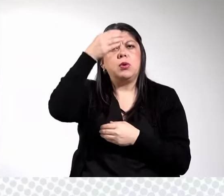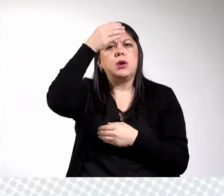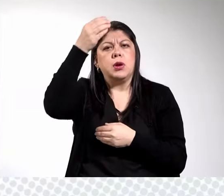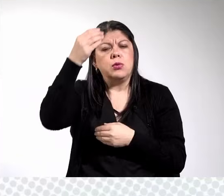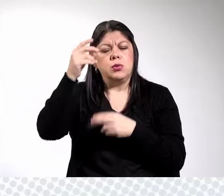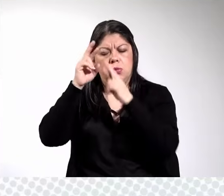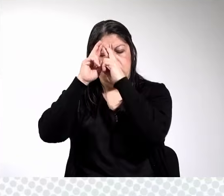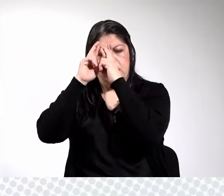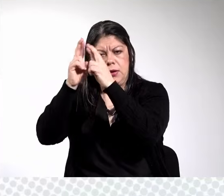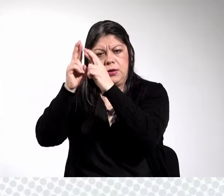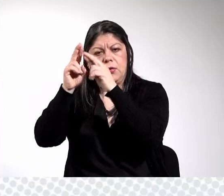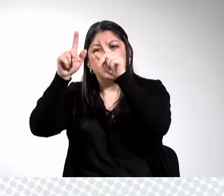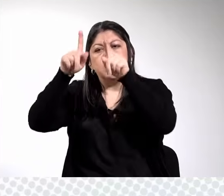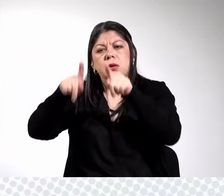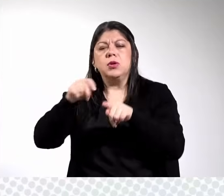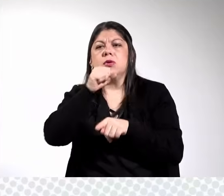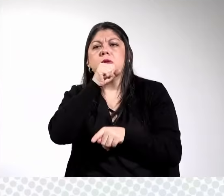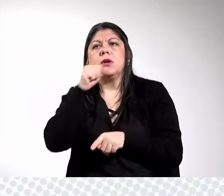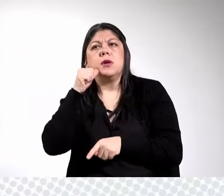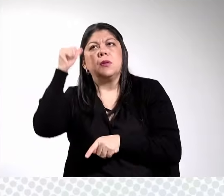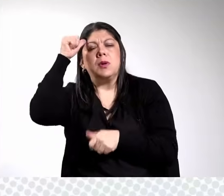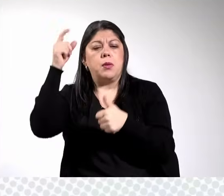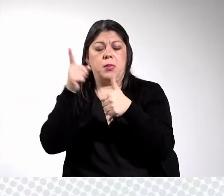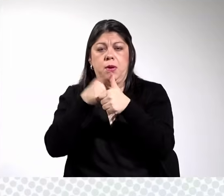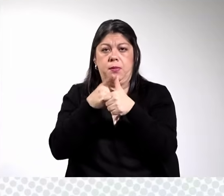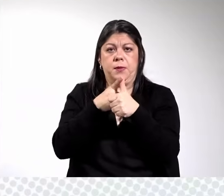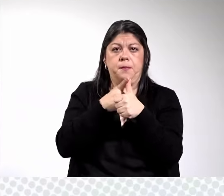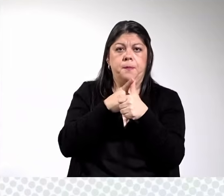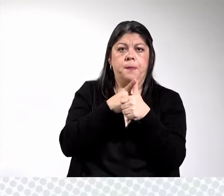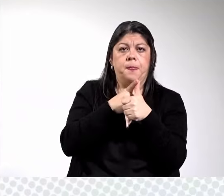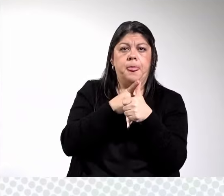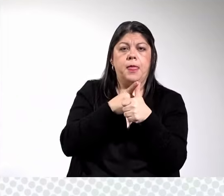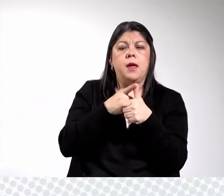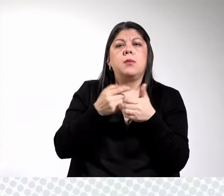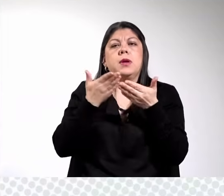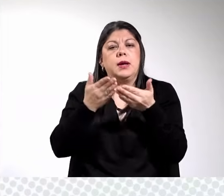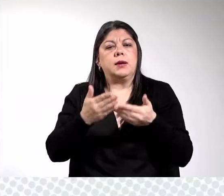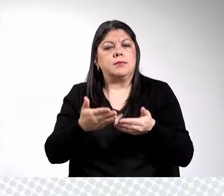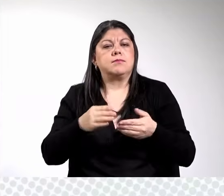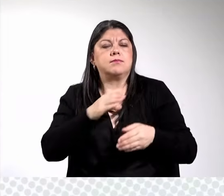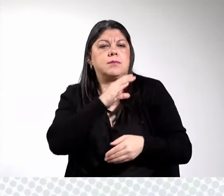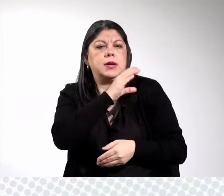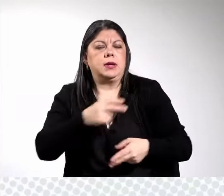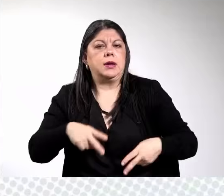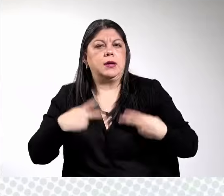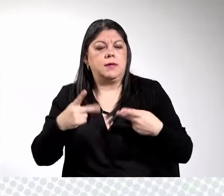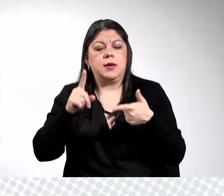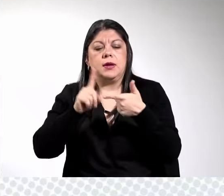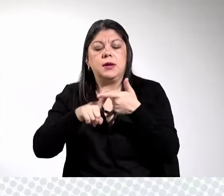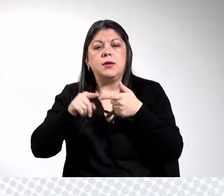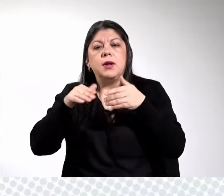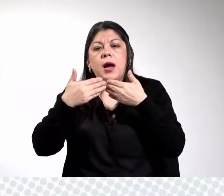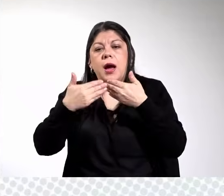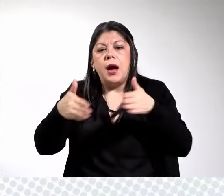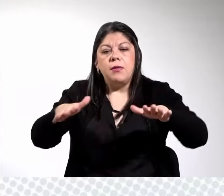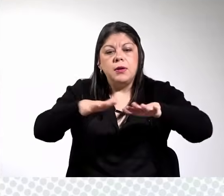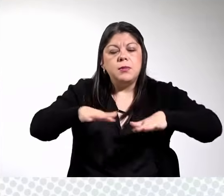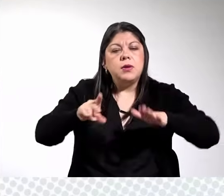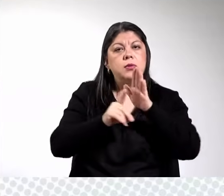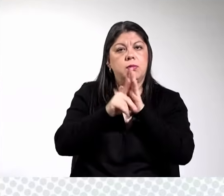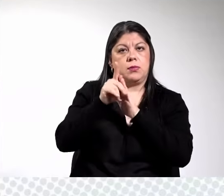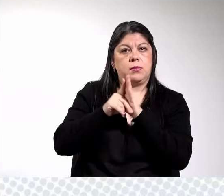de respeto al adulto mayor. Es lo primero. Lo segundo, porque eso también le da calidad de vida. Lo segundo, abrir espacios para su